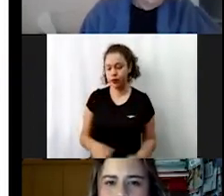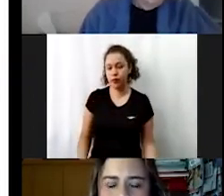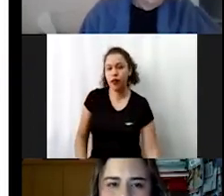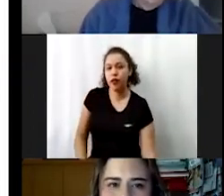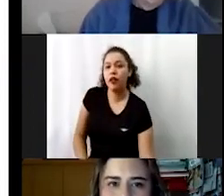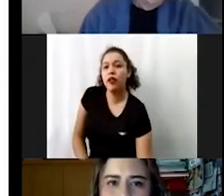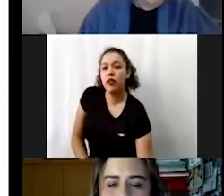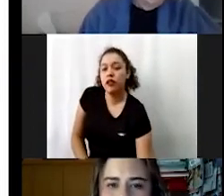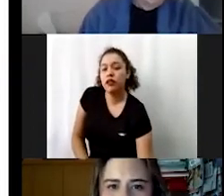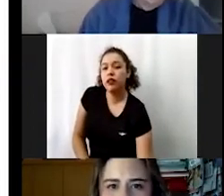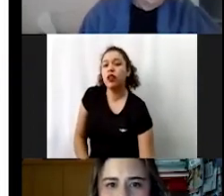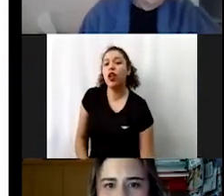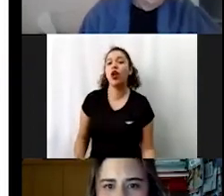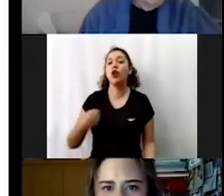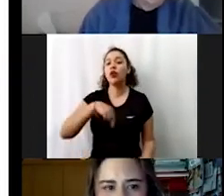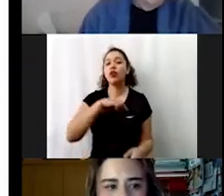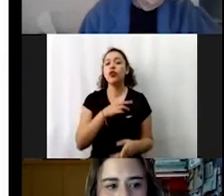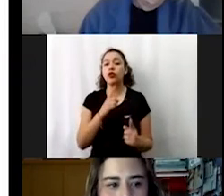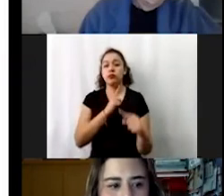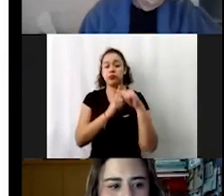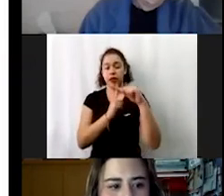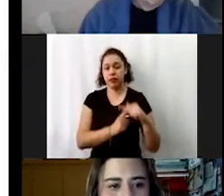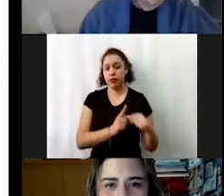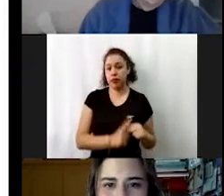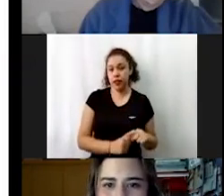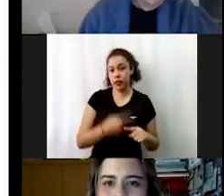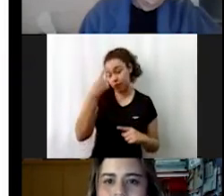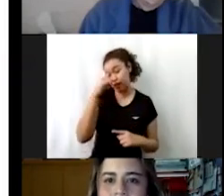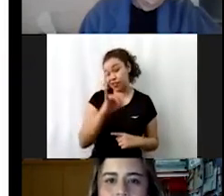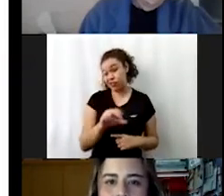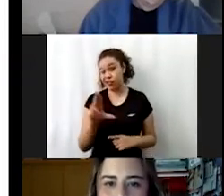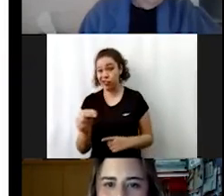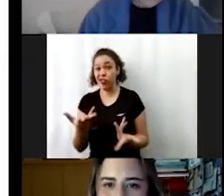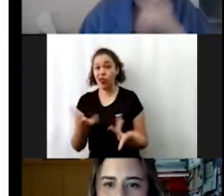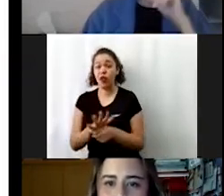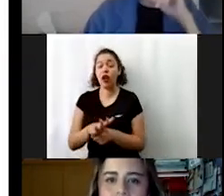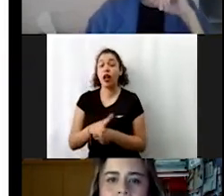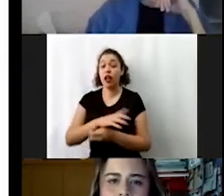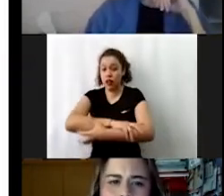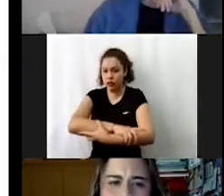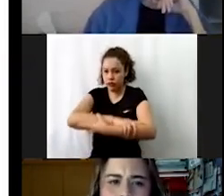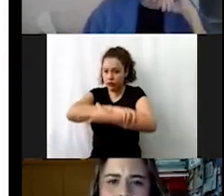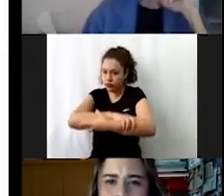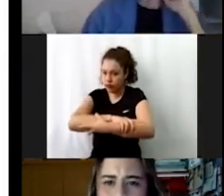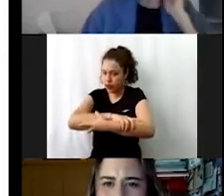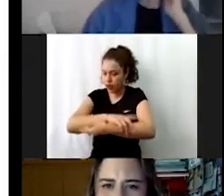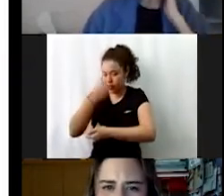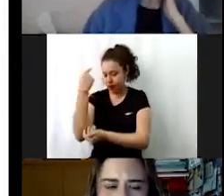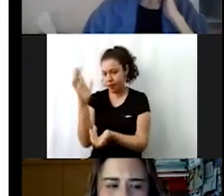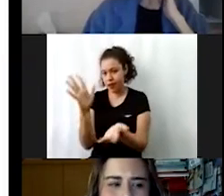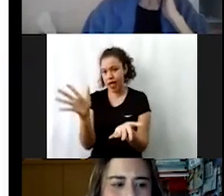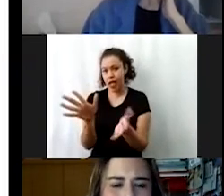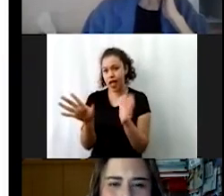valor agregado o no al hacer esto. Esta alianza va a tener los cambios transformadores que esperamos o